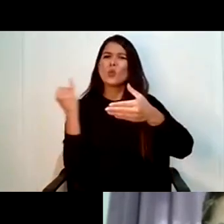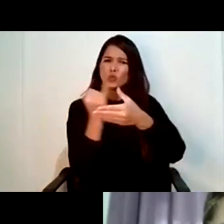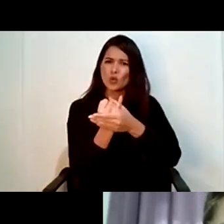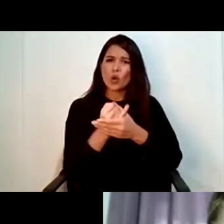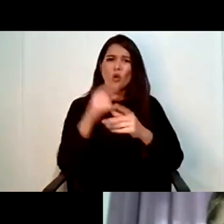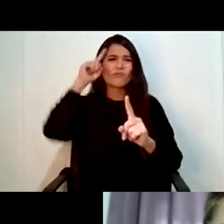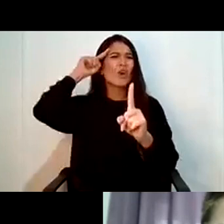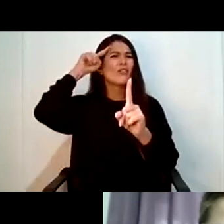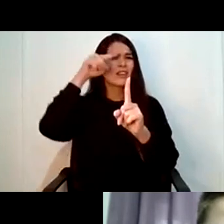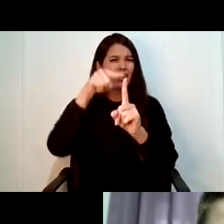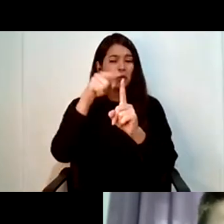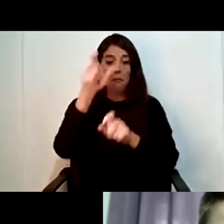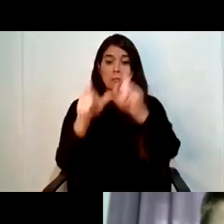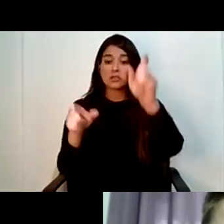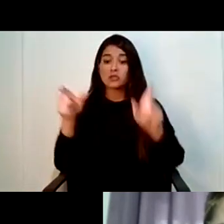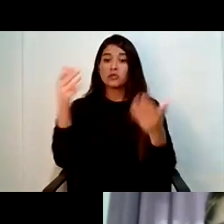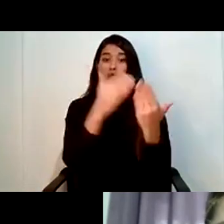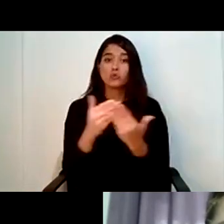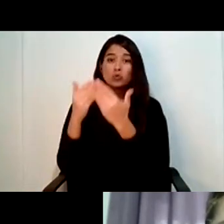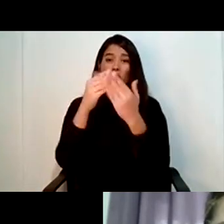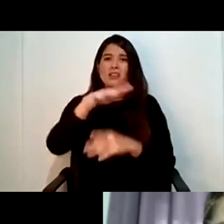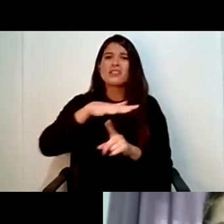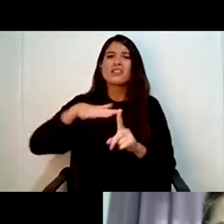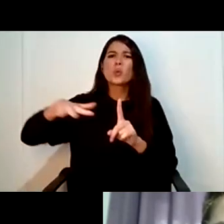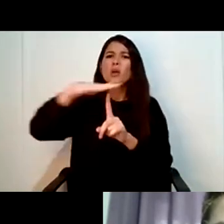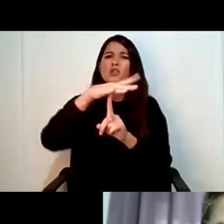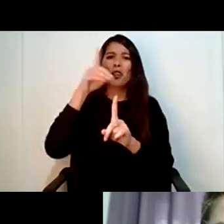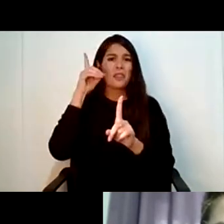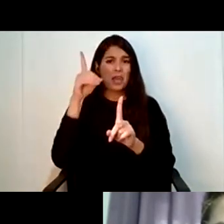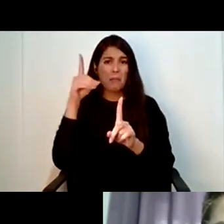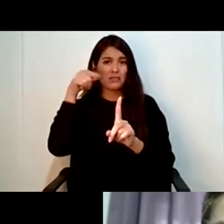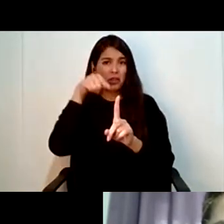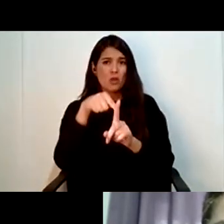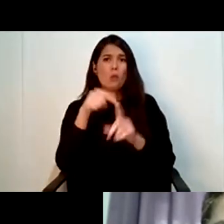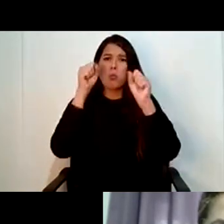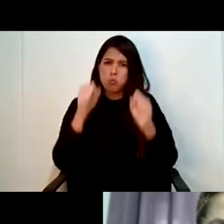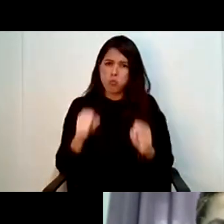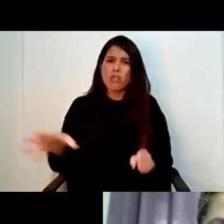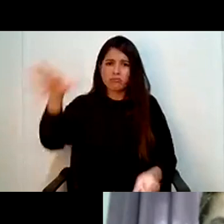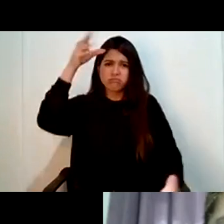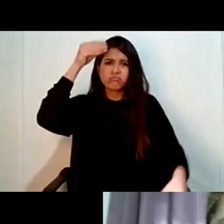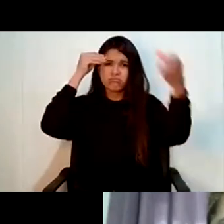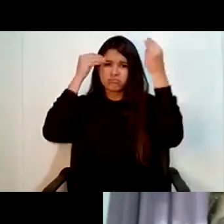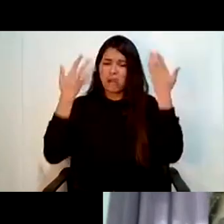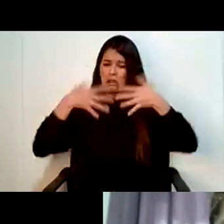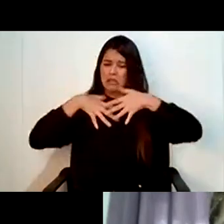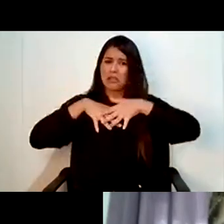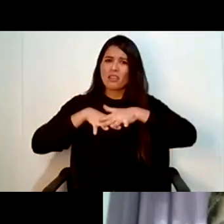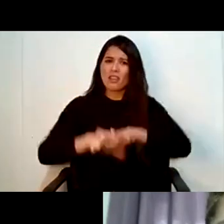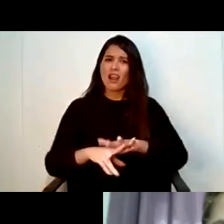las estudiantes en situación de discapacidad puedan tener una formación integral en su vida